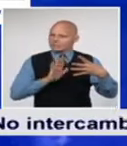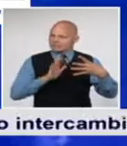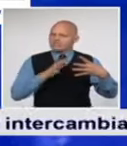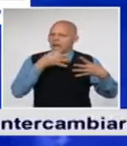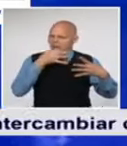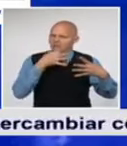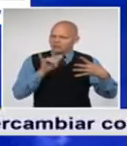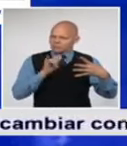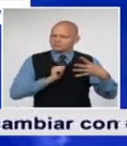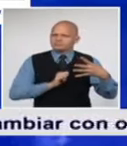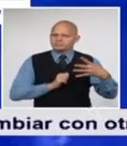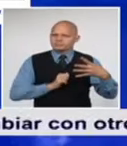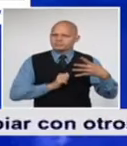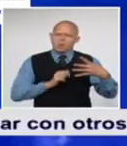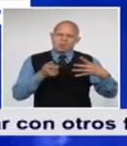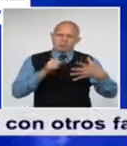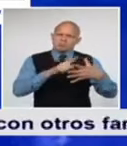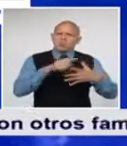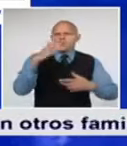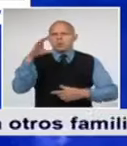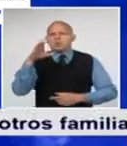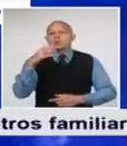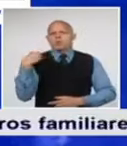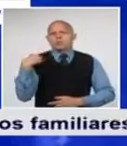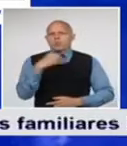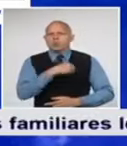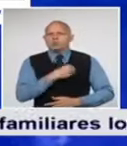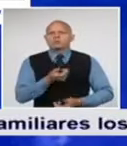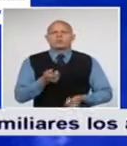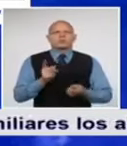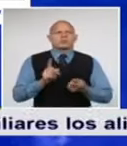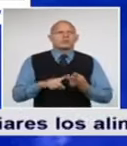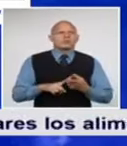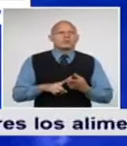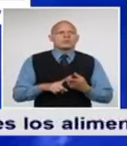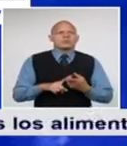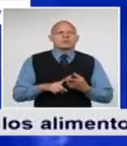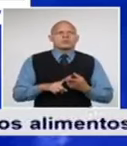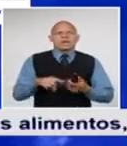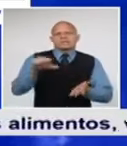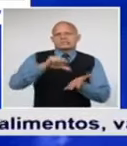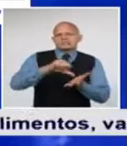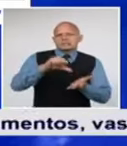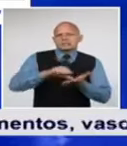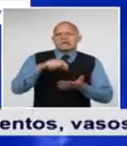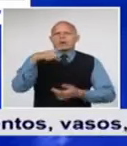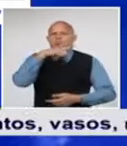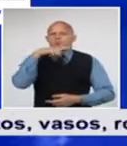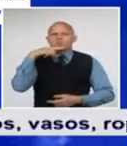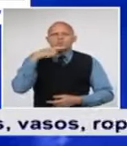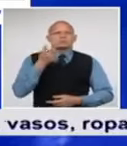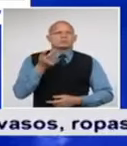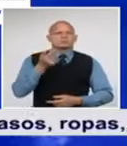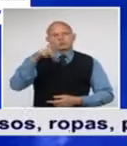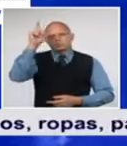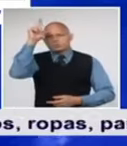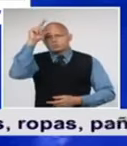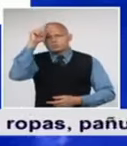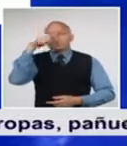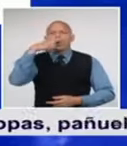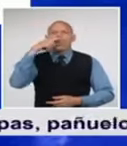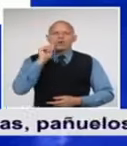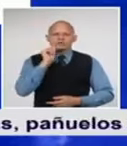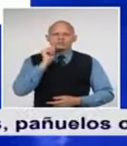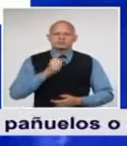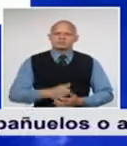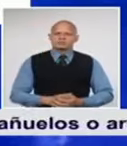3,7%, Colombia, Polonia, Irán, Rusia, Turquía y Ucrania. En los acumulados,